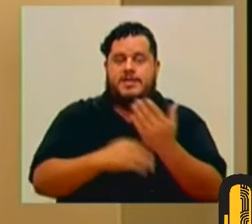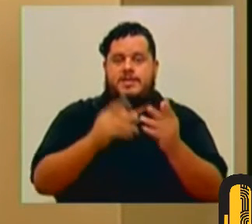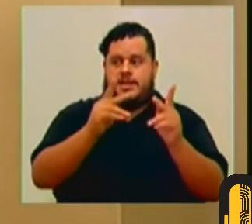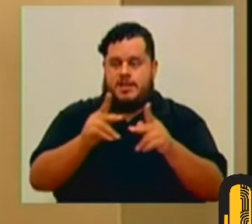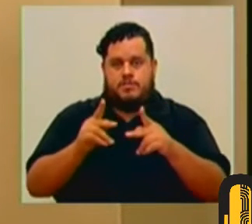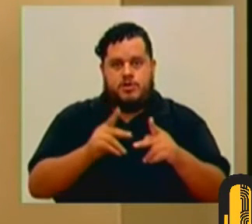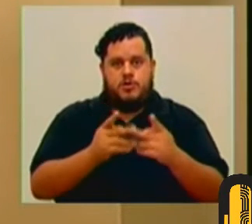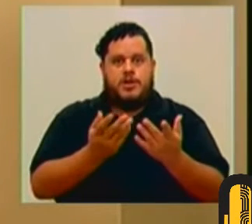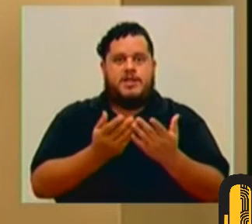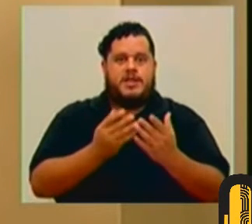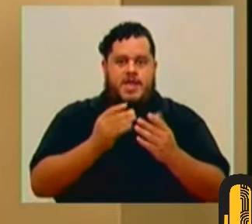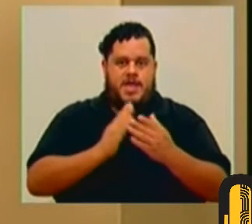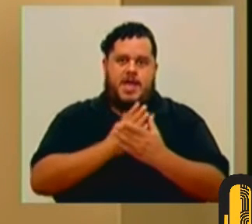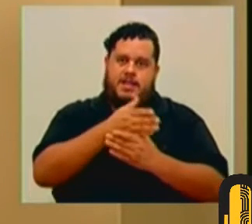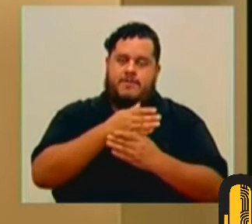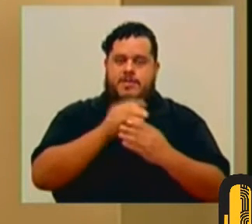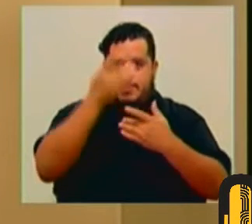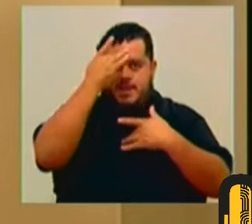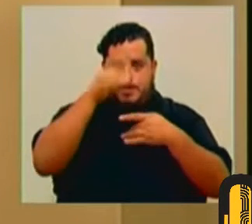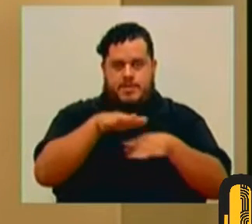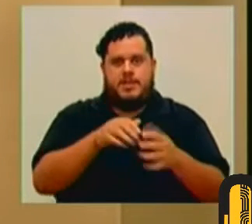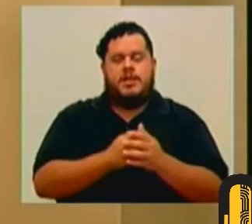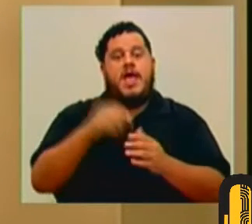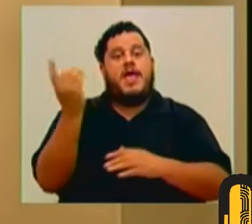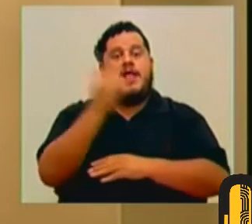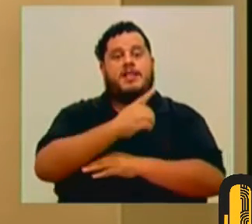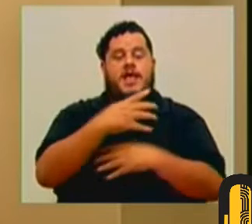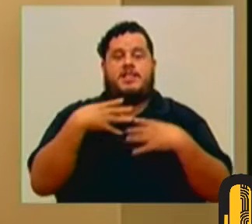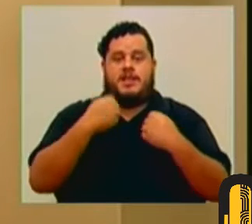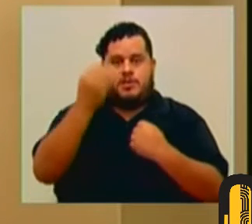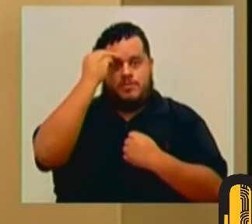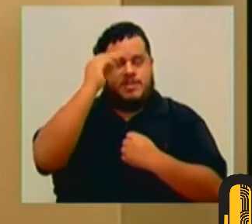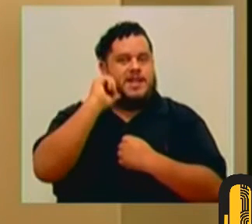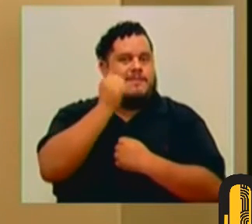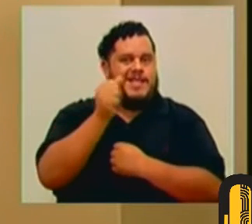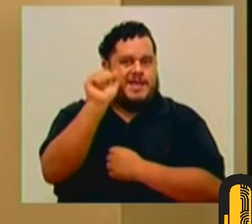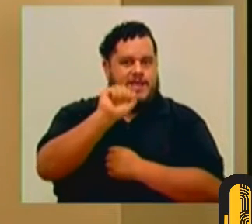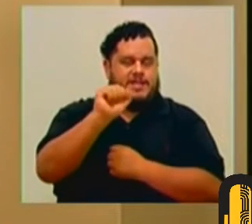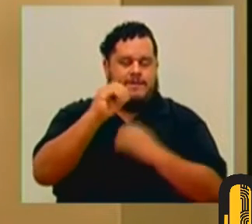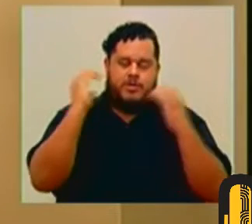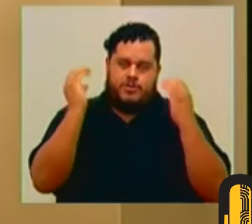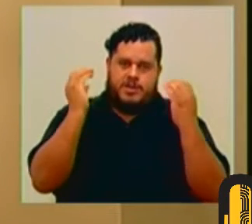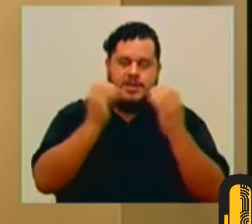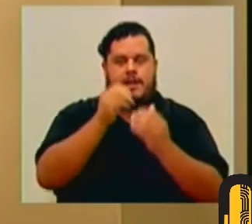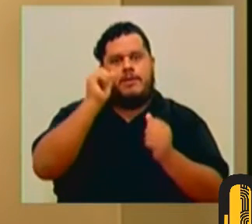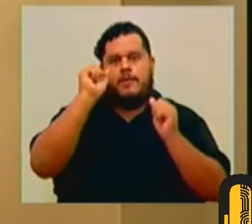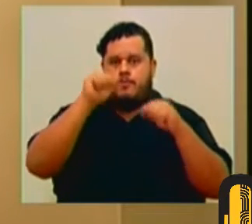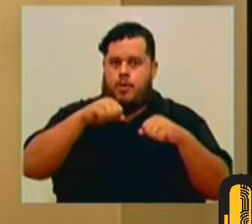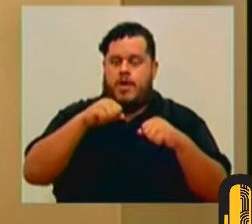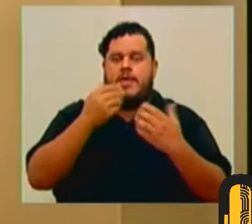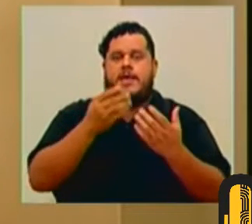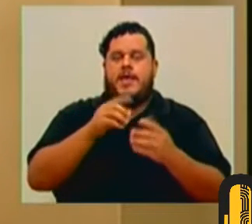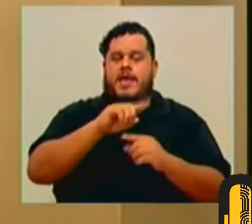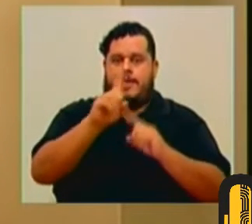del Día Mundial de la Salud Mental, que se conmemora mañana sábado. Les recordamos que pueden consultar el